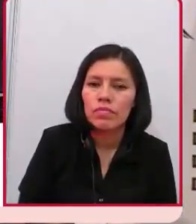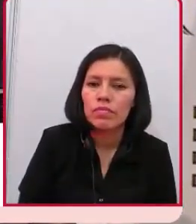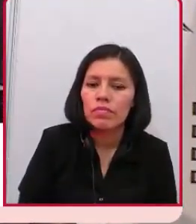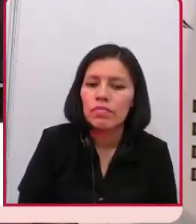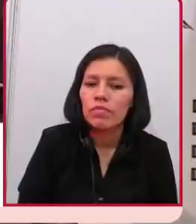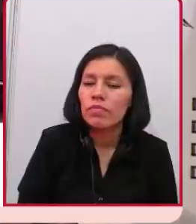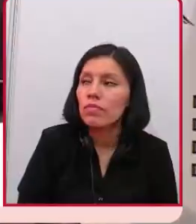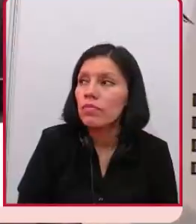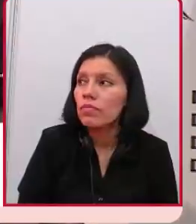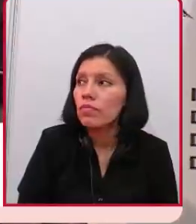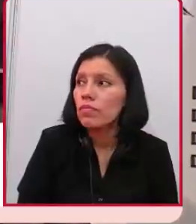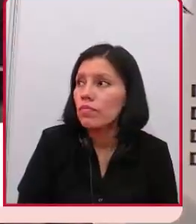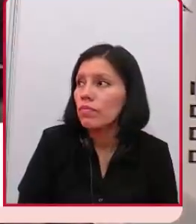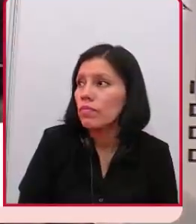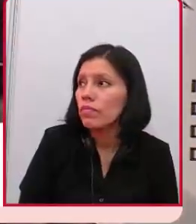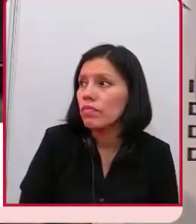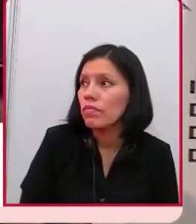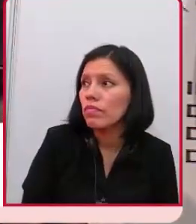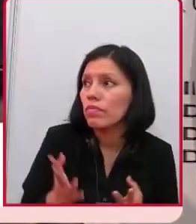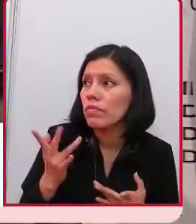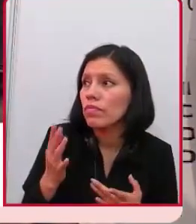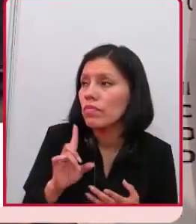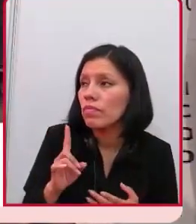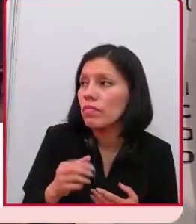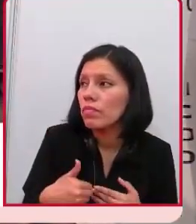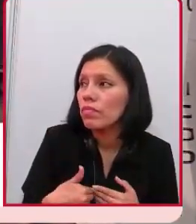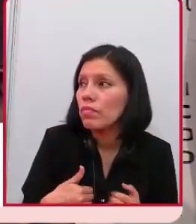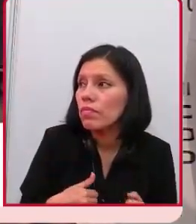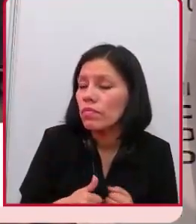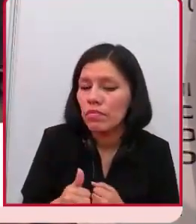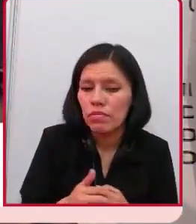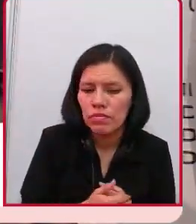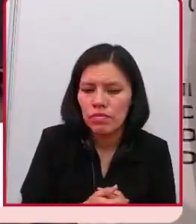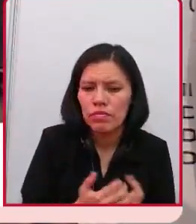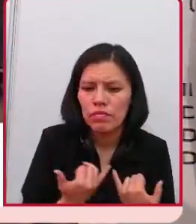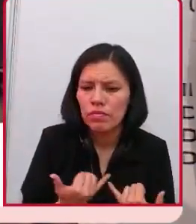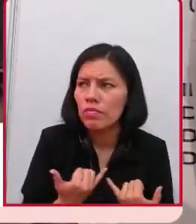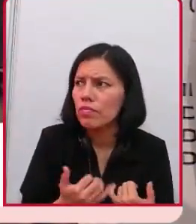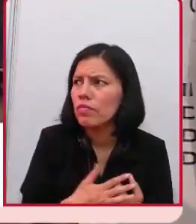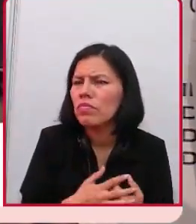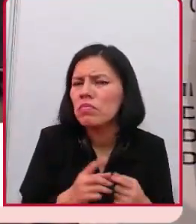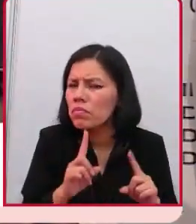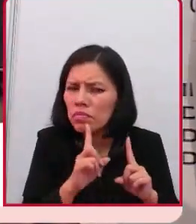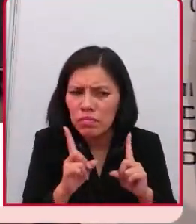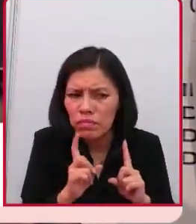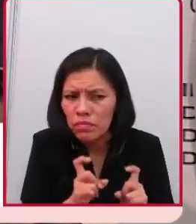que esperemos no pasarnos el tiempo. Pero aquí tengo una consulta.